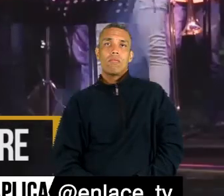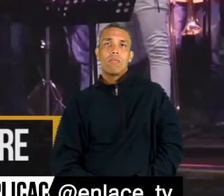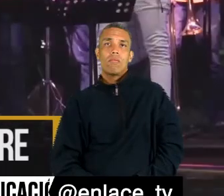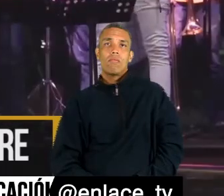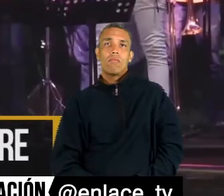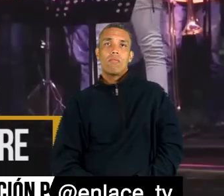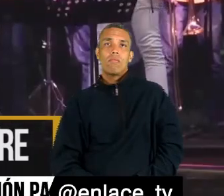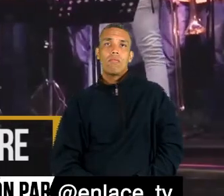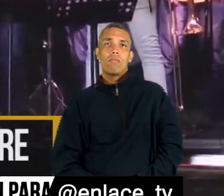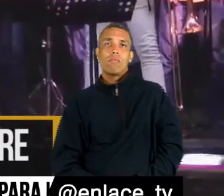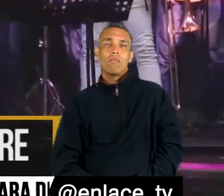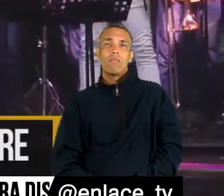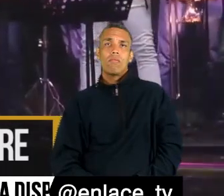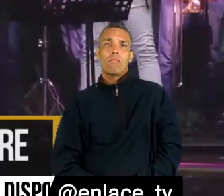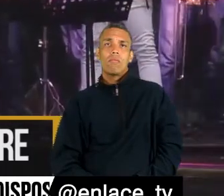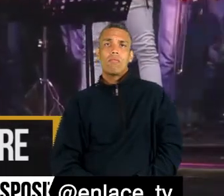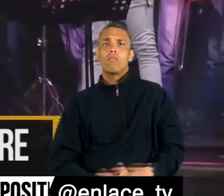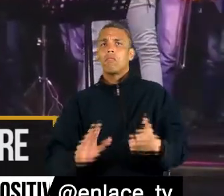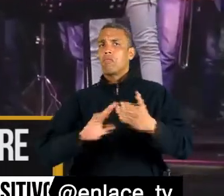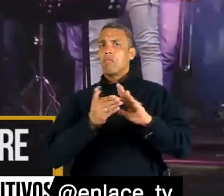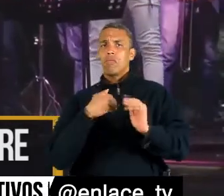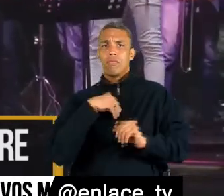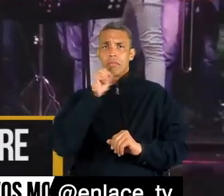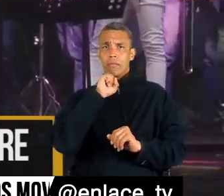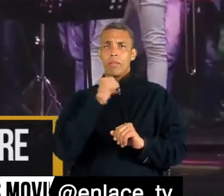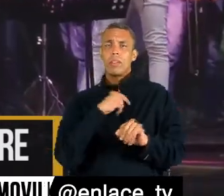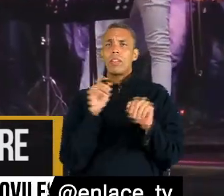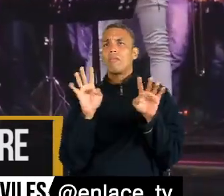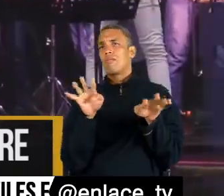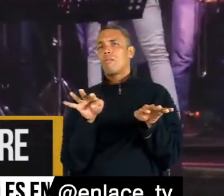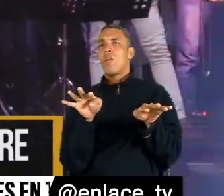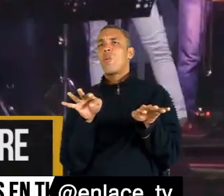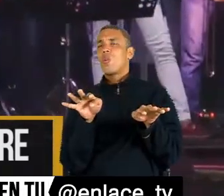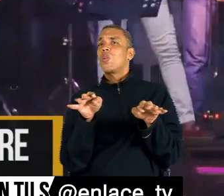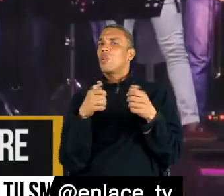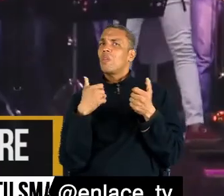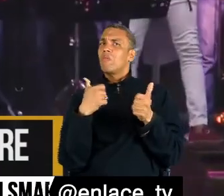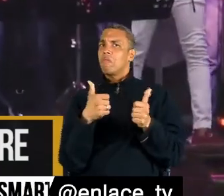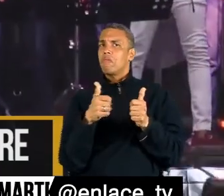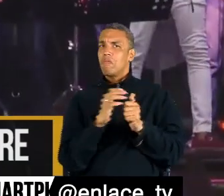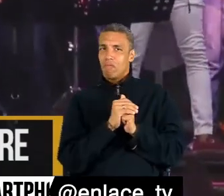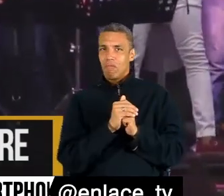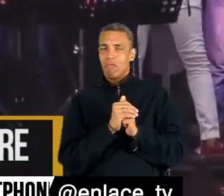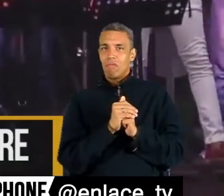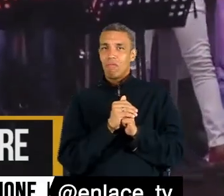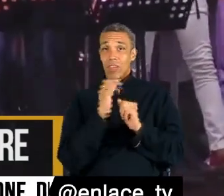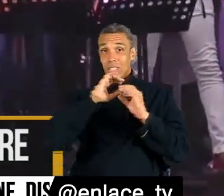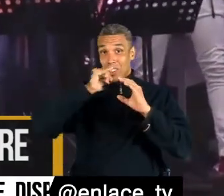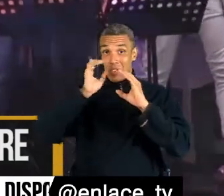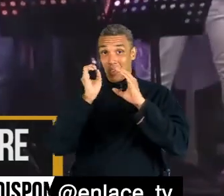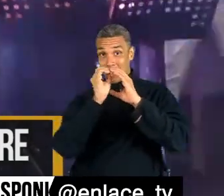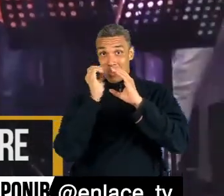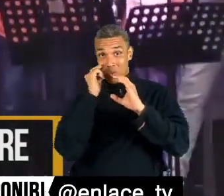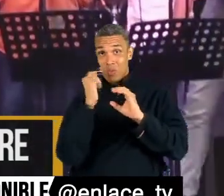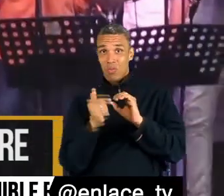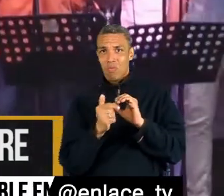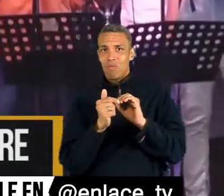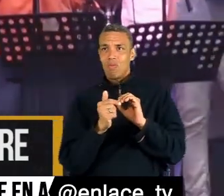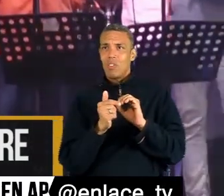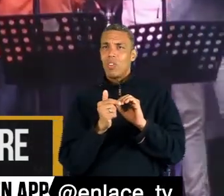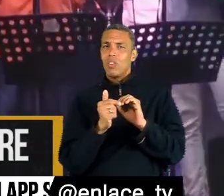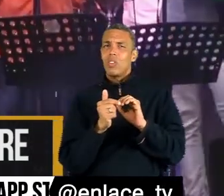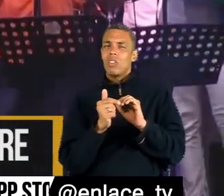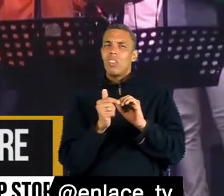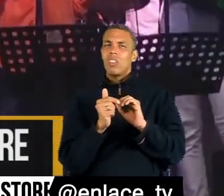La comunidad de Barranca Bermeja vivió con mucho entusiasmo la mágica experiencia brindada por el Centro Comercial San Silvestre, la cual cumplió el